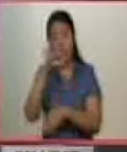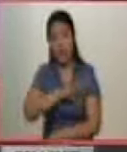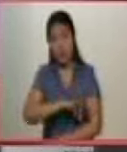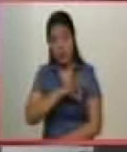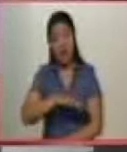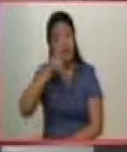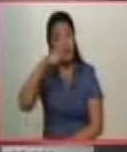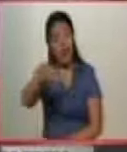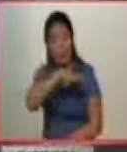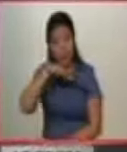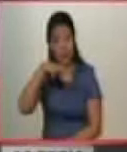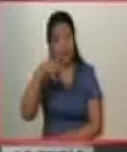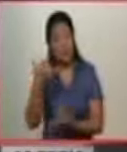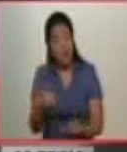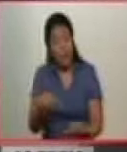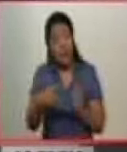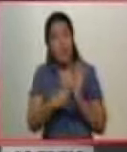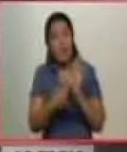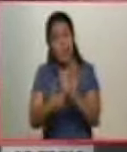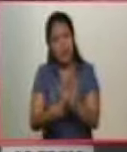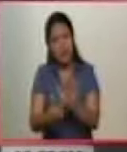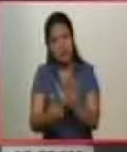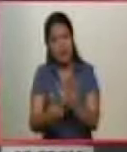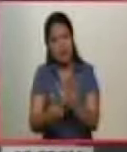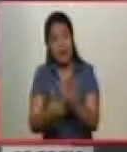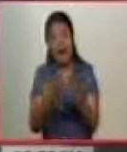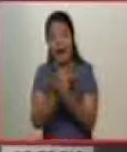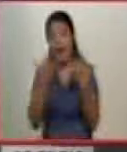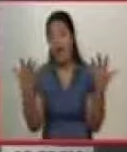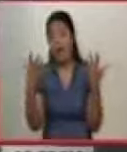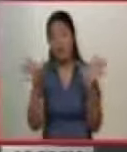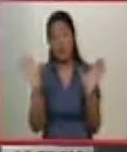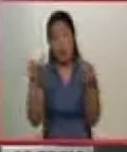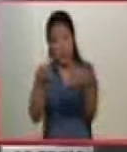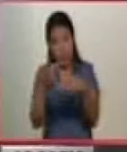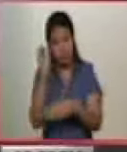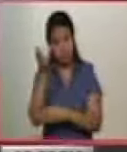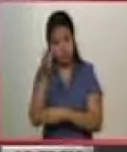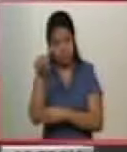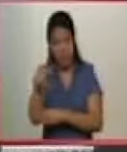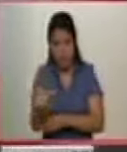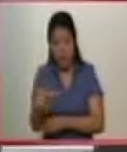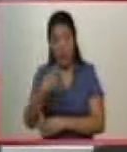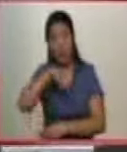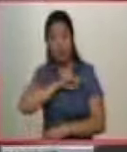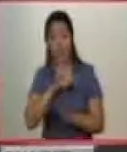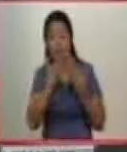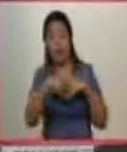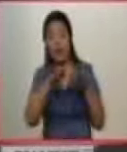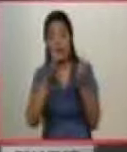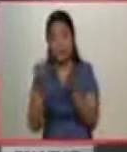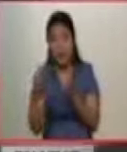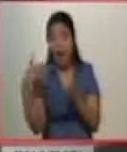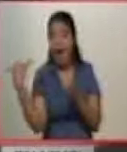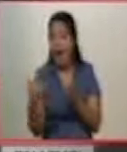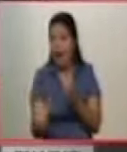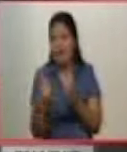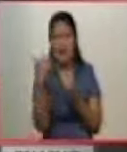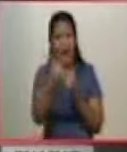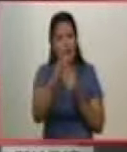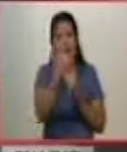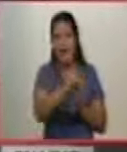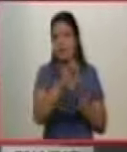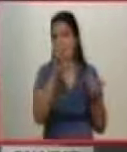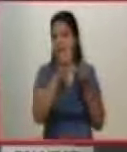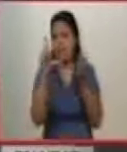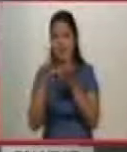la población y bueno, muestra de ellos este gran congreso. La Organización Bolivariana Estudiantil hoy en día existe en todas las instituciones